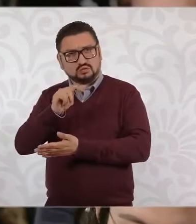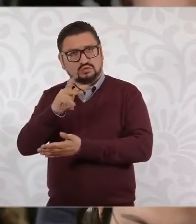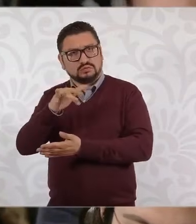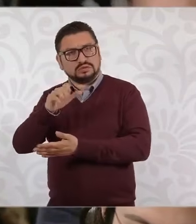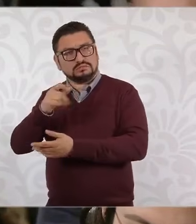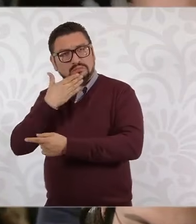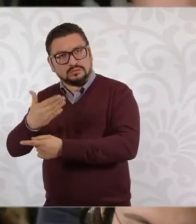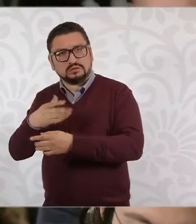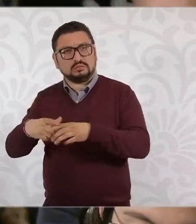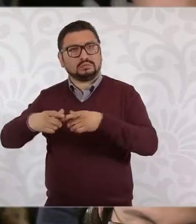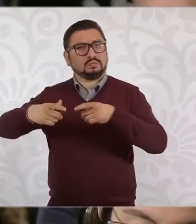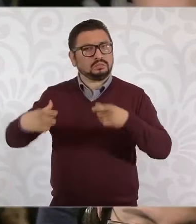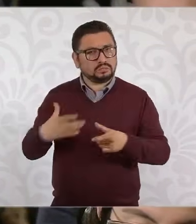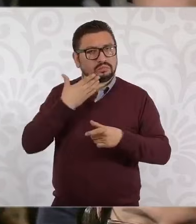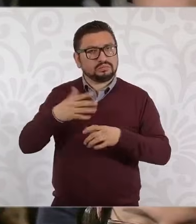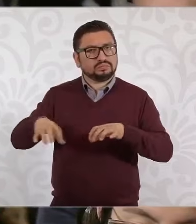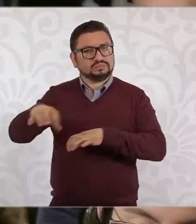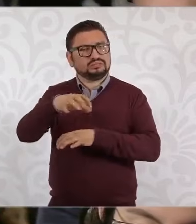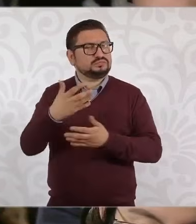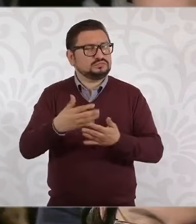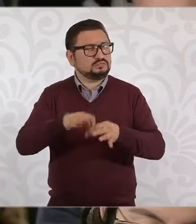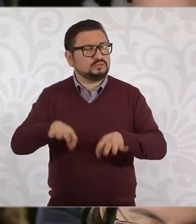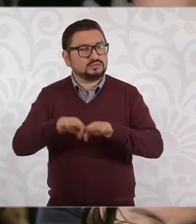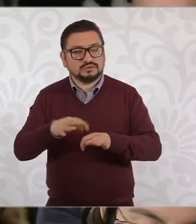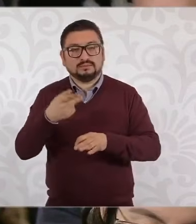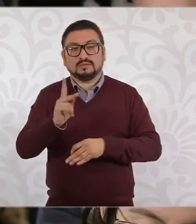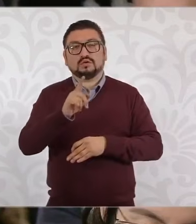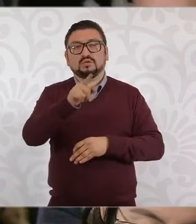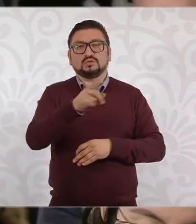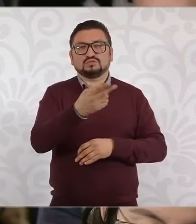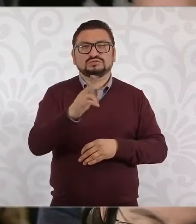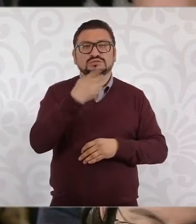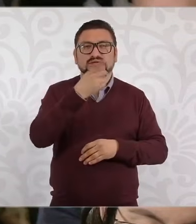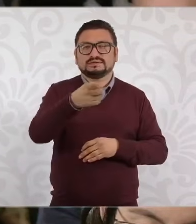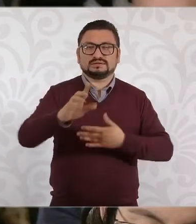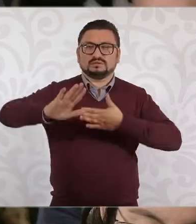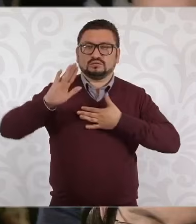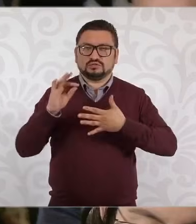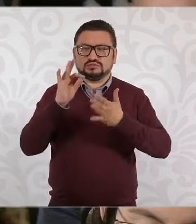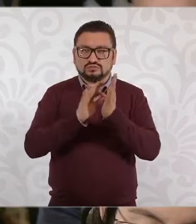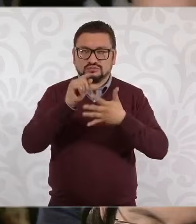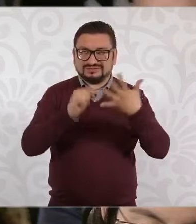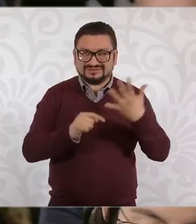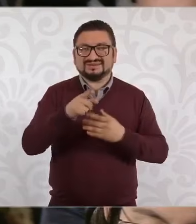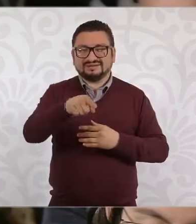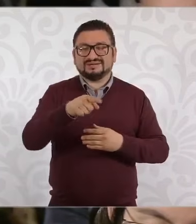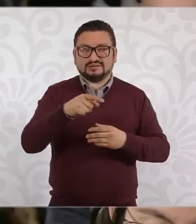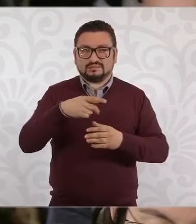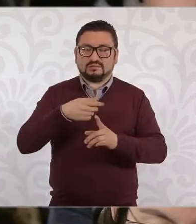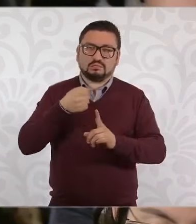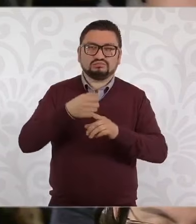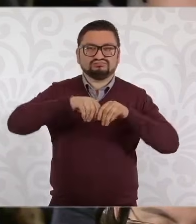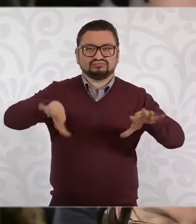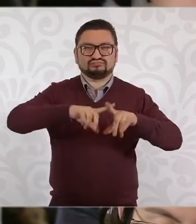anunciar un crecimiento de utopías importante, pero me parece que usted mencionó dentro de sus compromisos que este proyecto va a impactar el